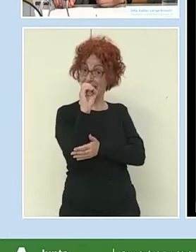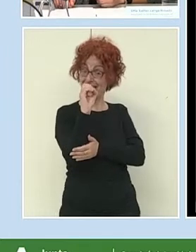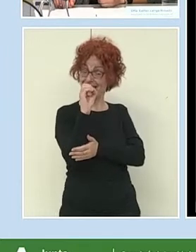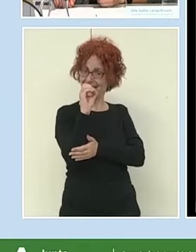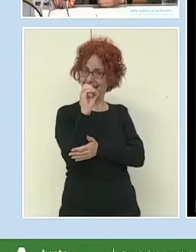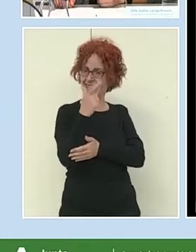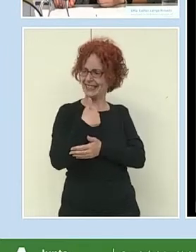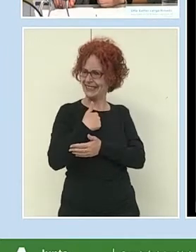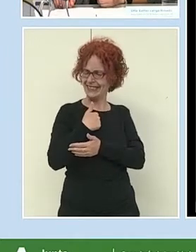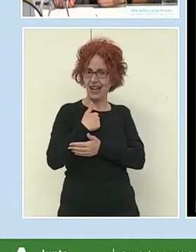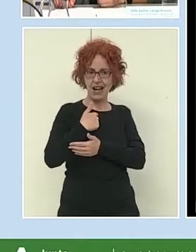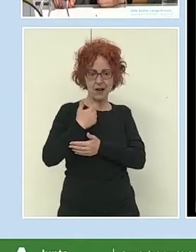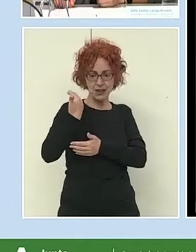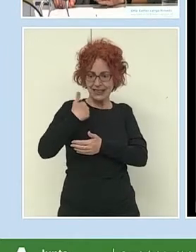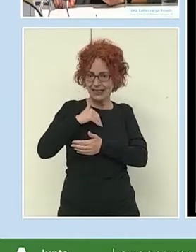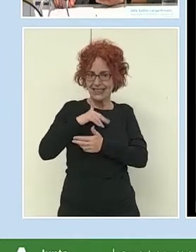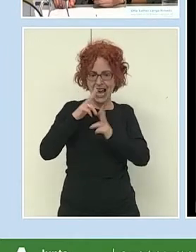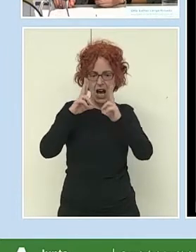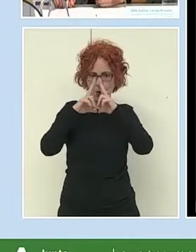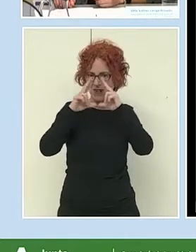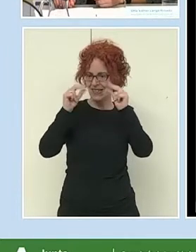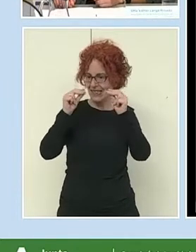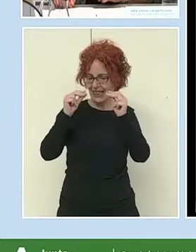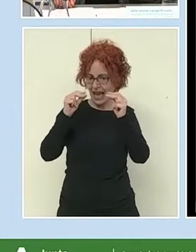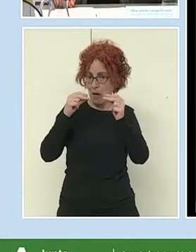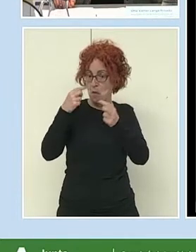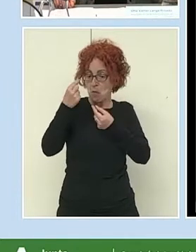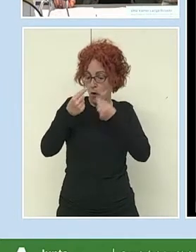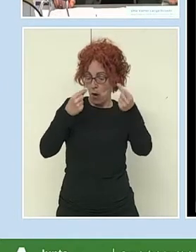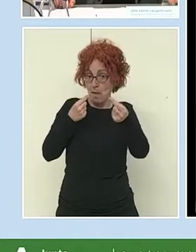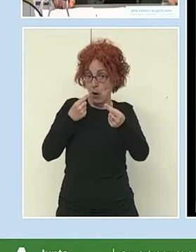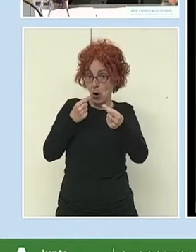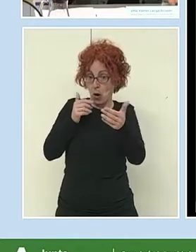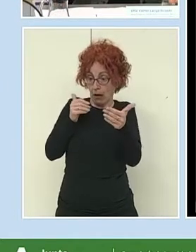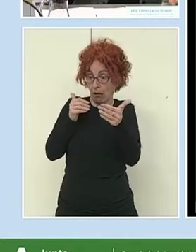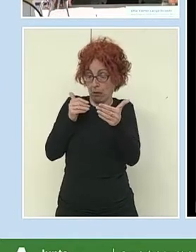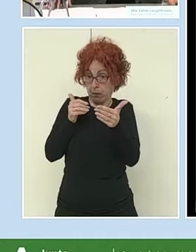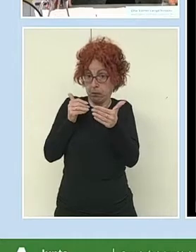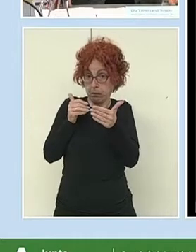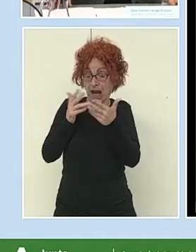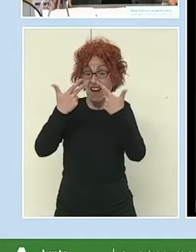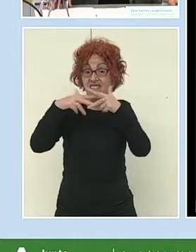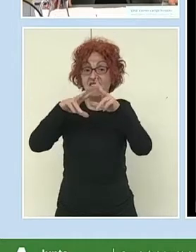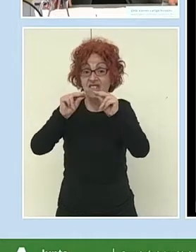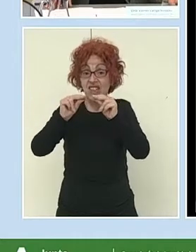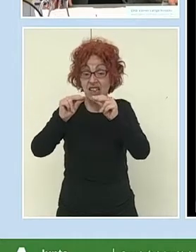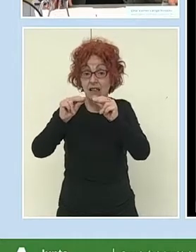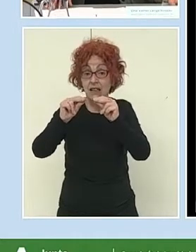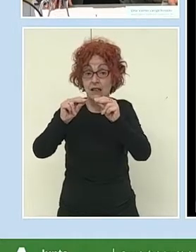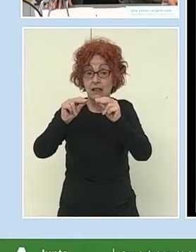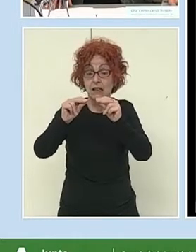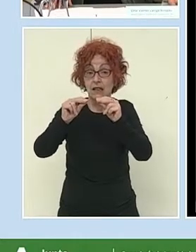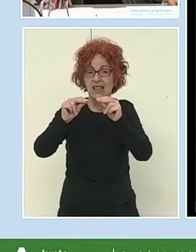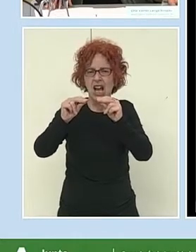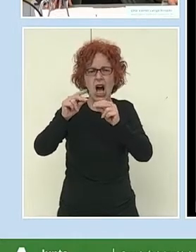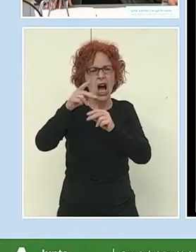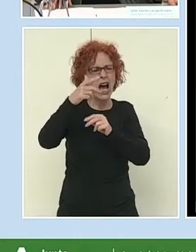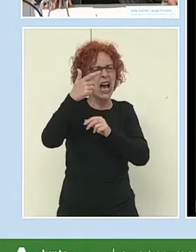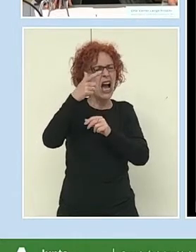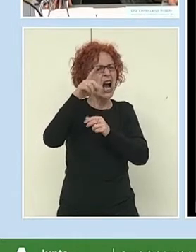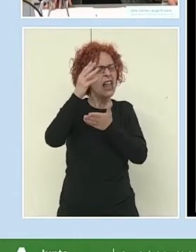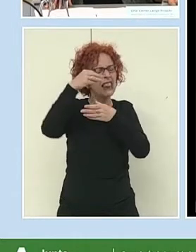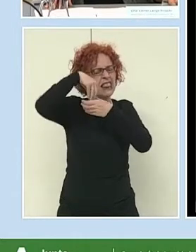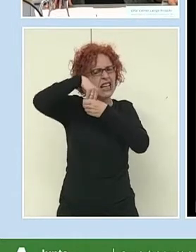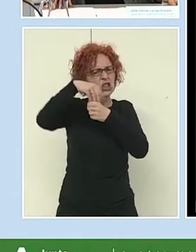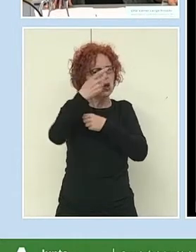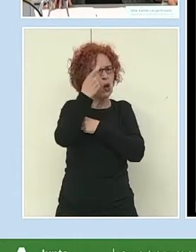los últimos cursos eran 20 largos, ¿no? Las 4 chicas que empezamos terminamos, con lo cual ahí